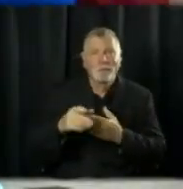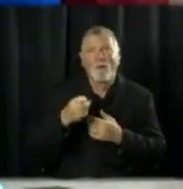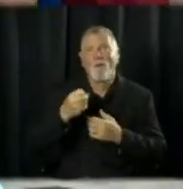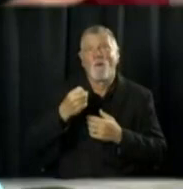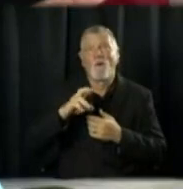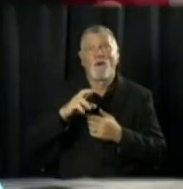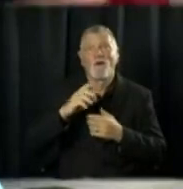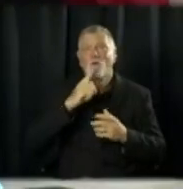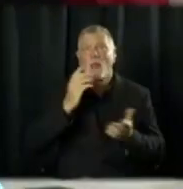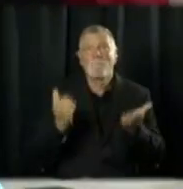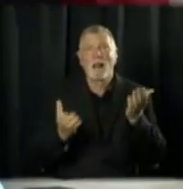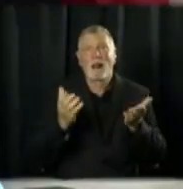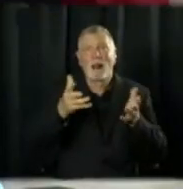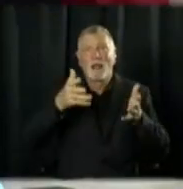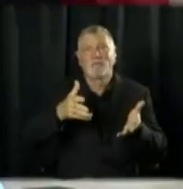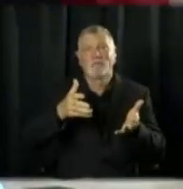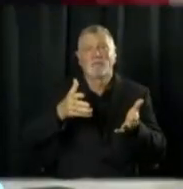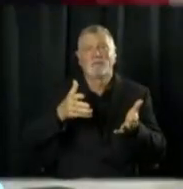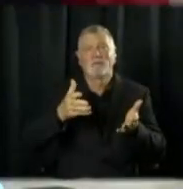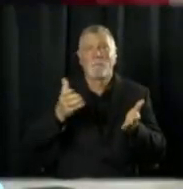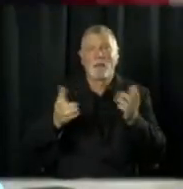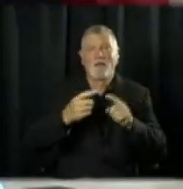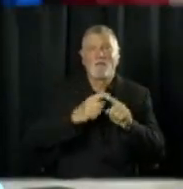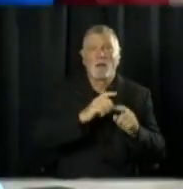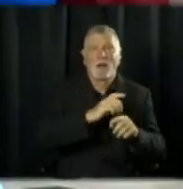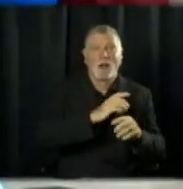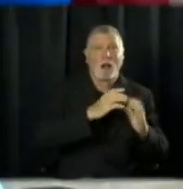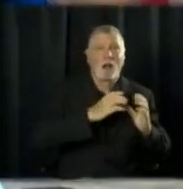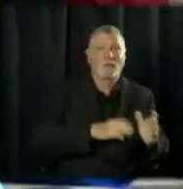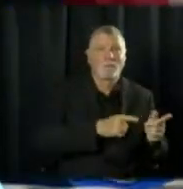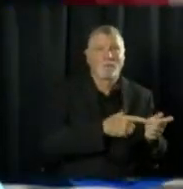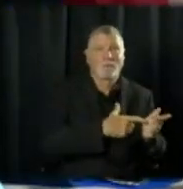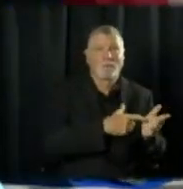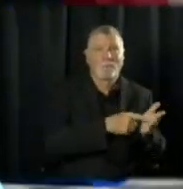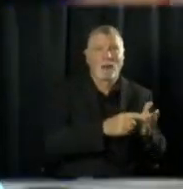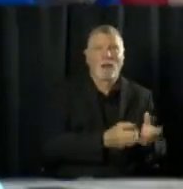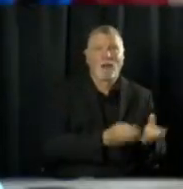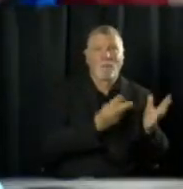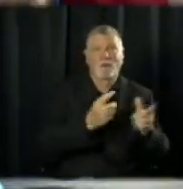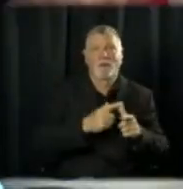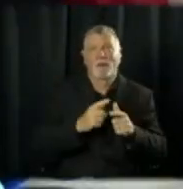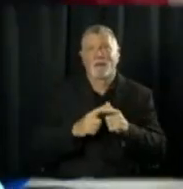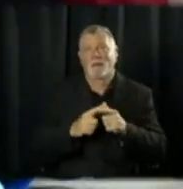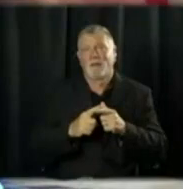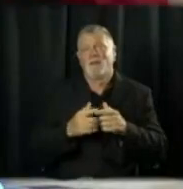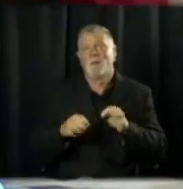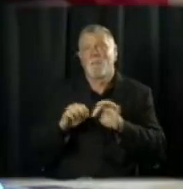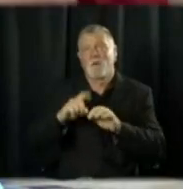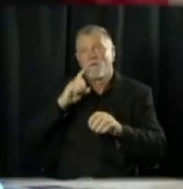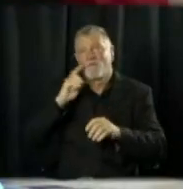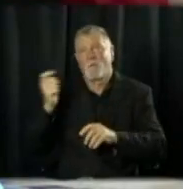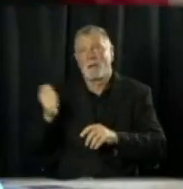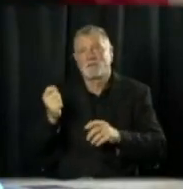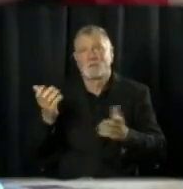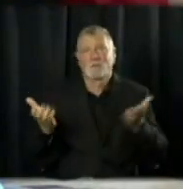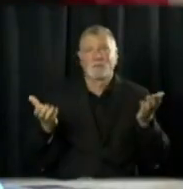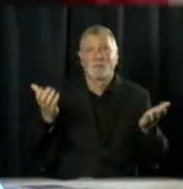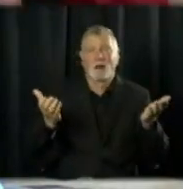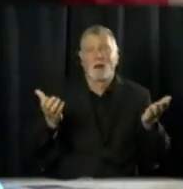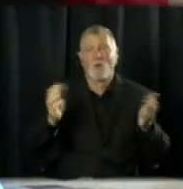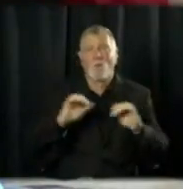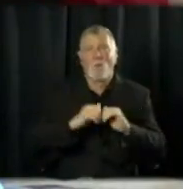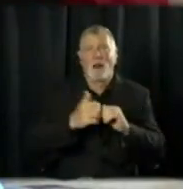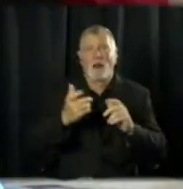todo. Y es un balance, ¿no? Es un balance entre las tasas de los clientes y la importancia de asegurarse de las pensiones.